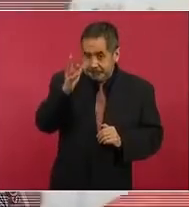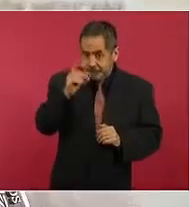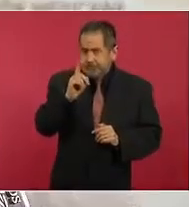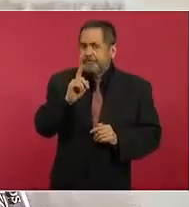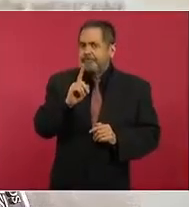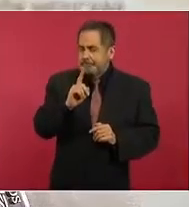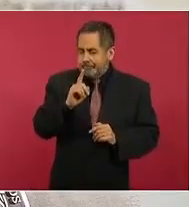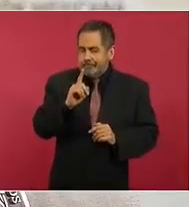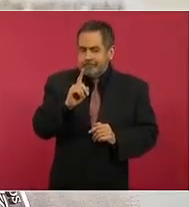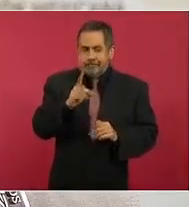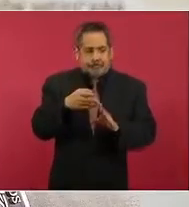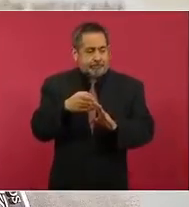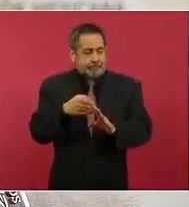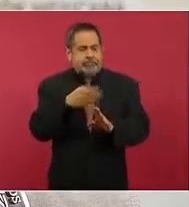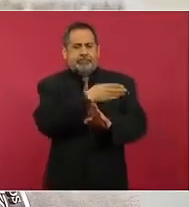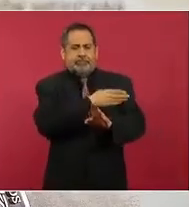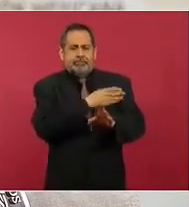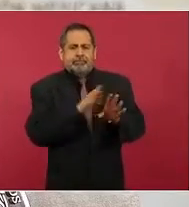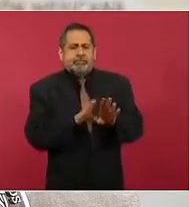cómo era antes.